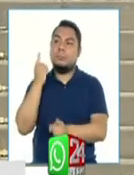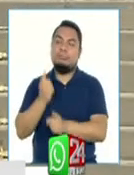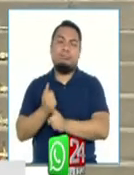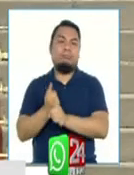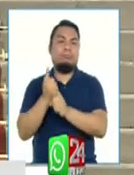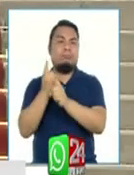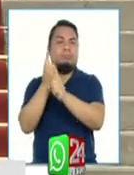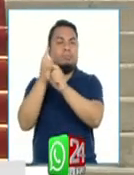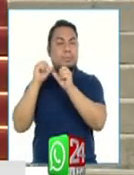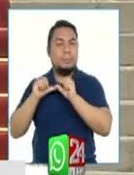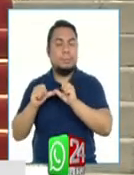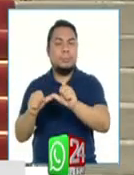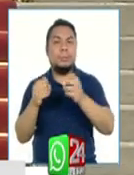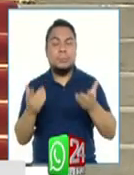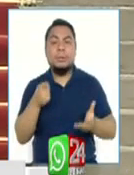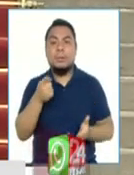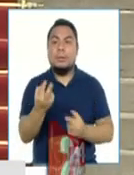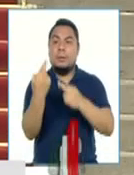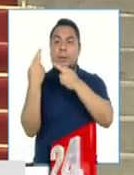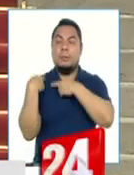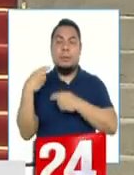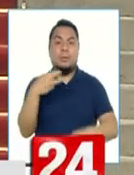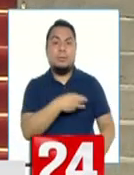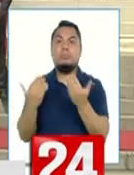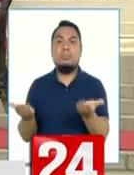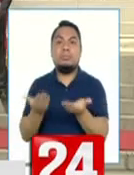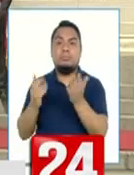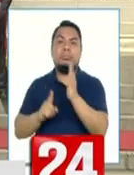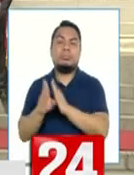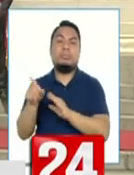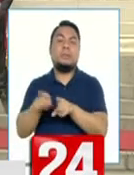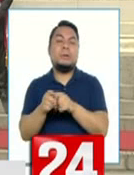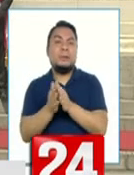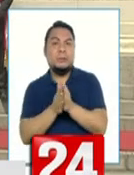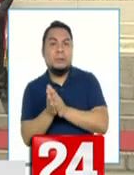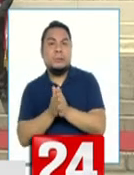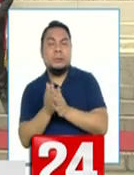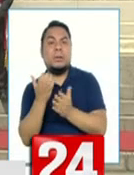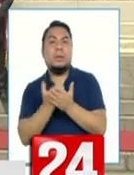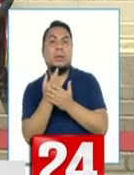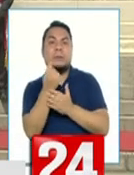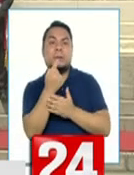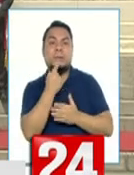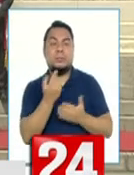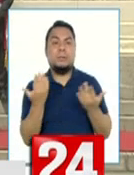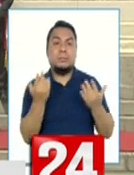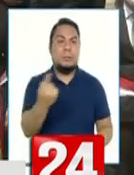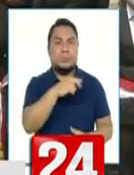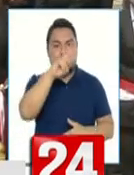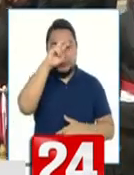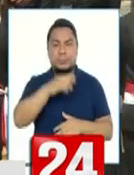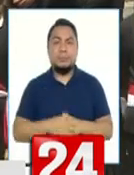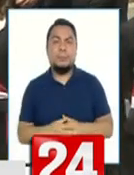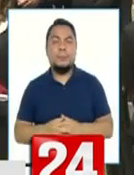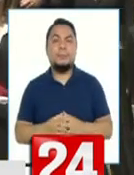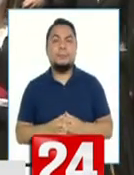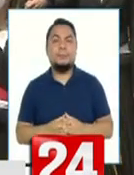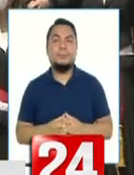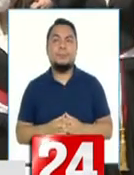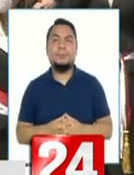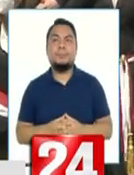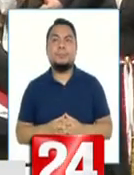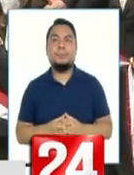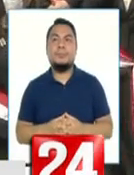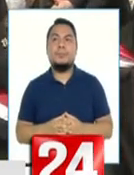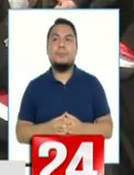Exteriores, la diplomática Franca de Saferrecio. El gabinete Flores Arauz tiene 30 días para presentarse en el Congreso